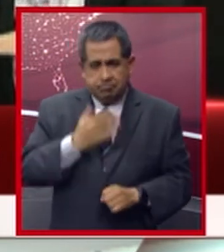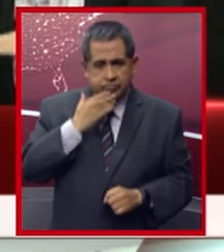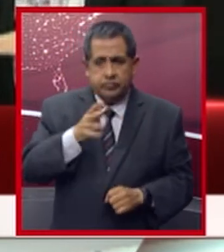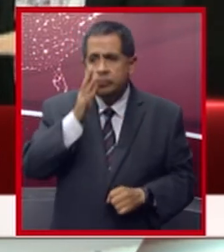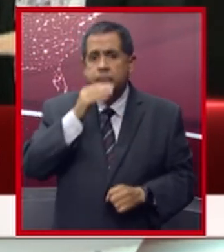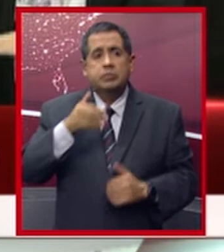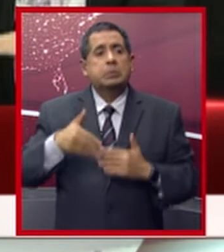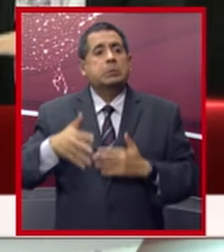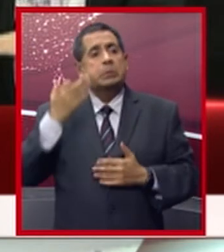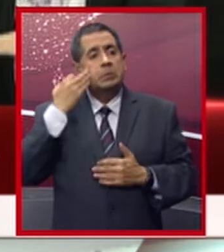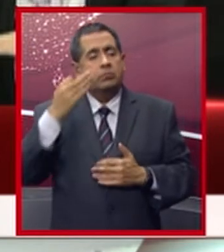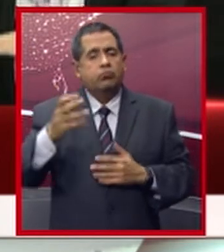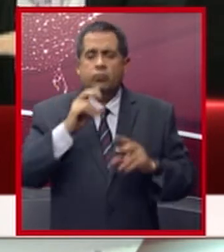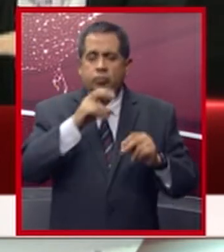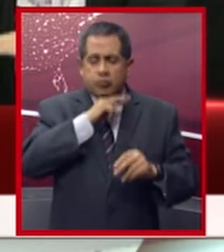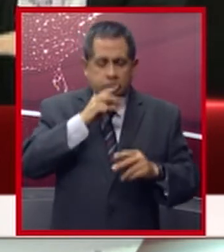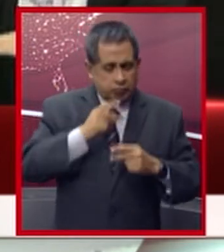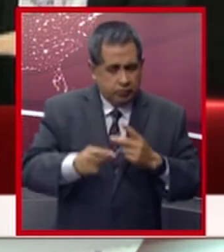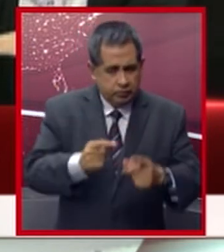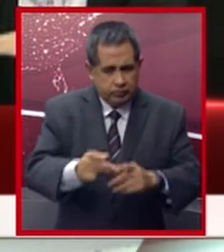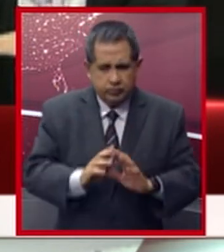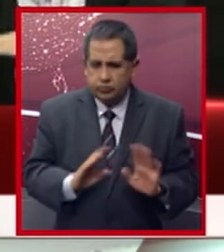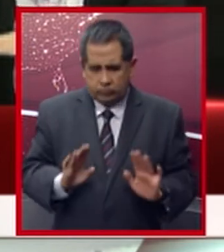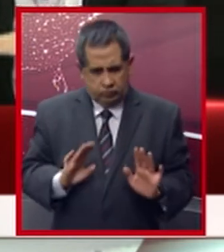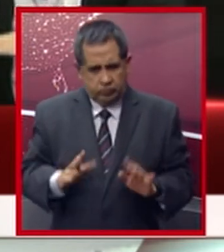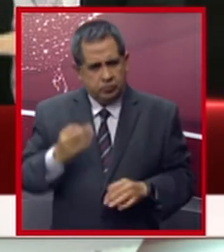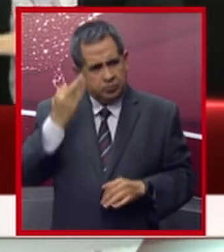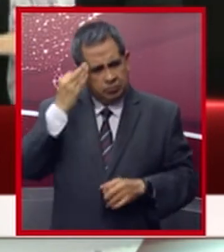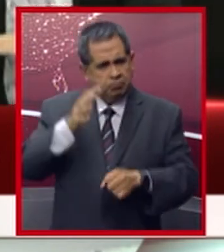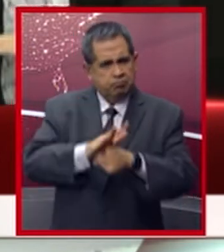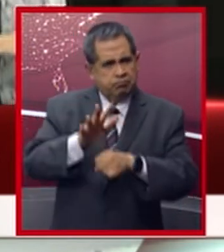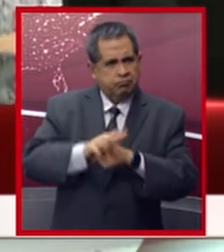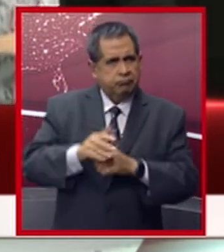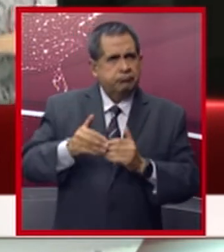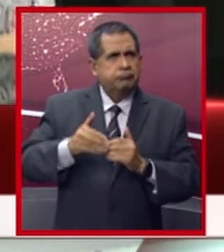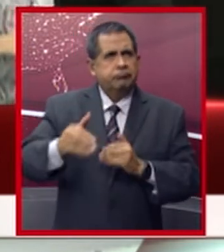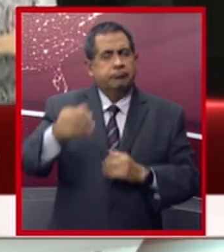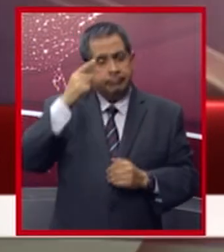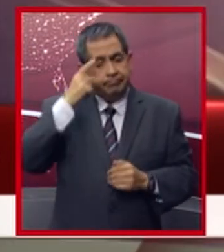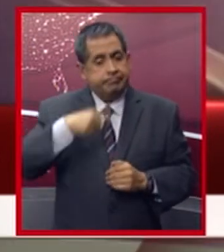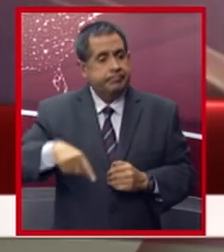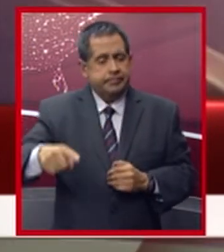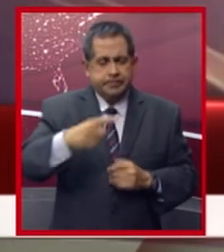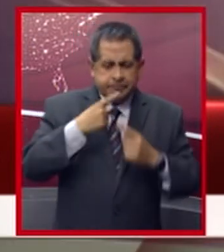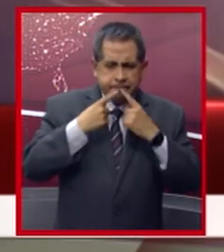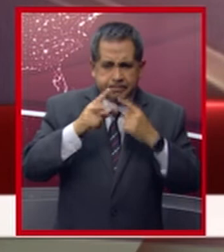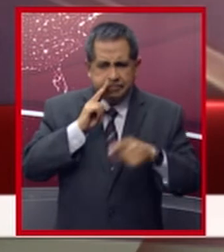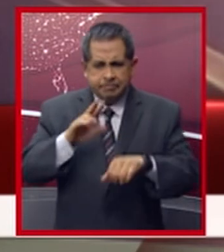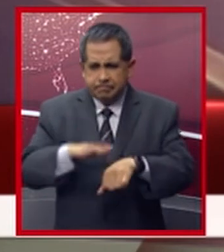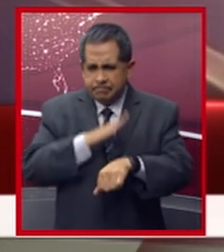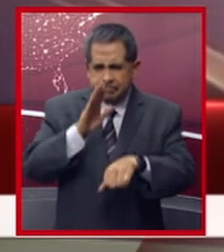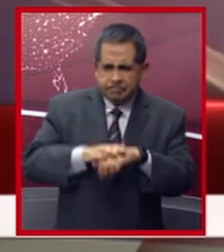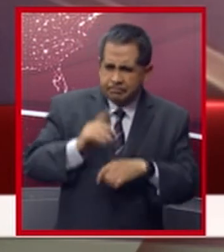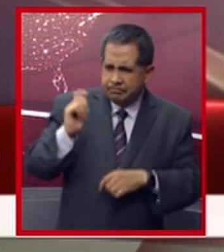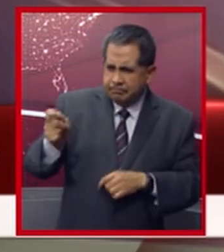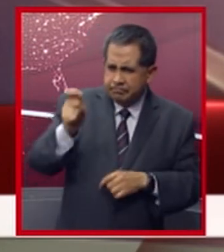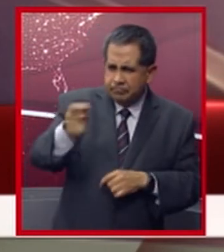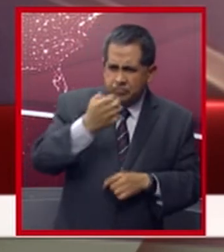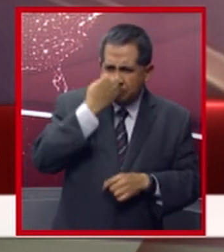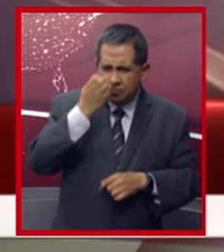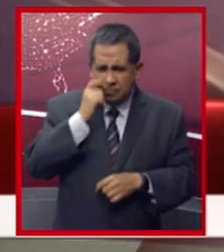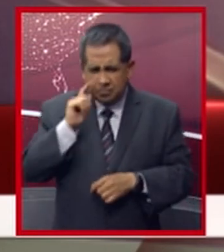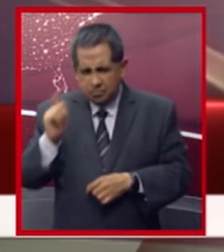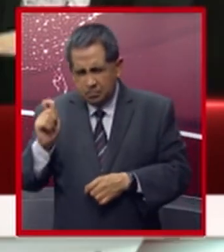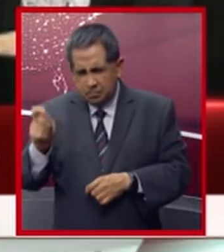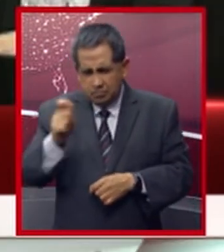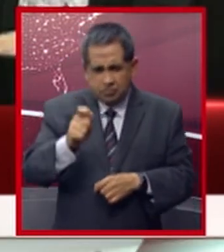no queríamos apresurar las cosas y que salieran mal, para que empiece a calificar las instituciones educativas